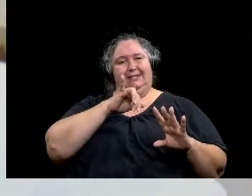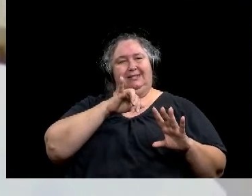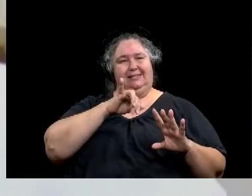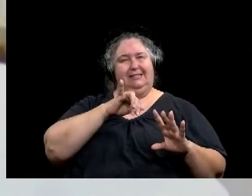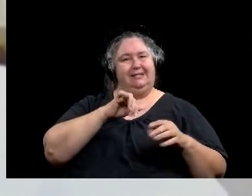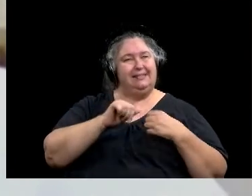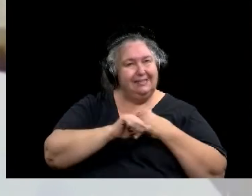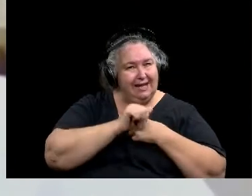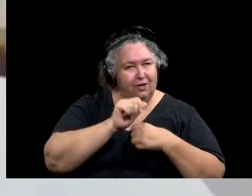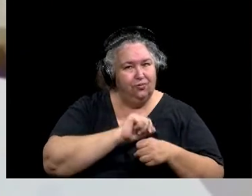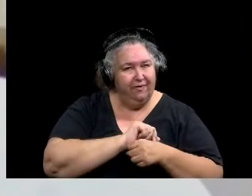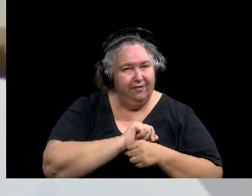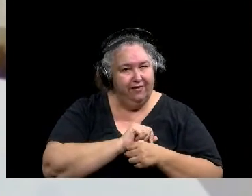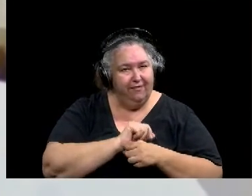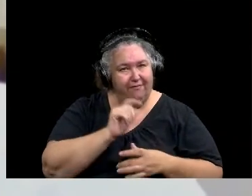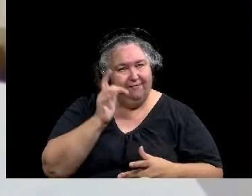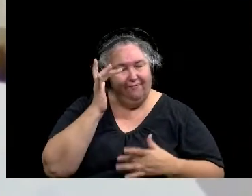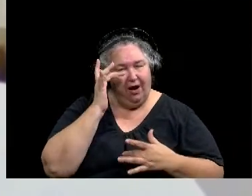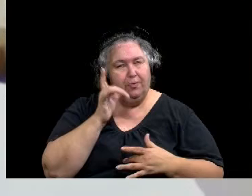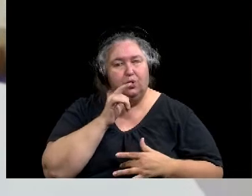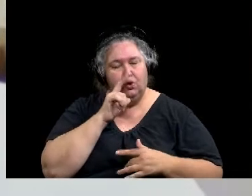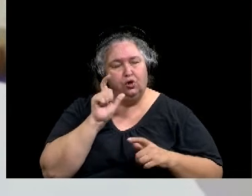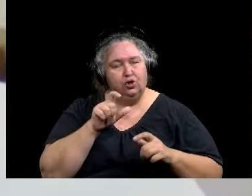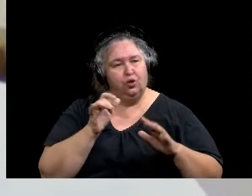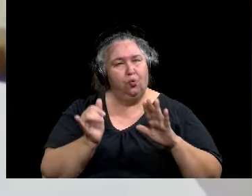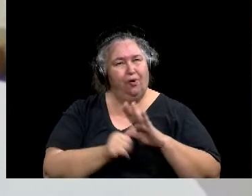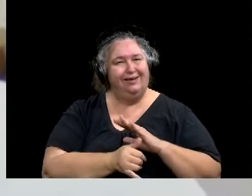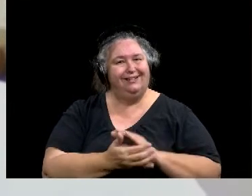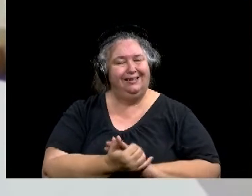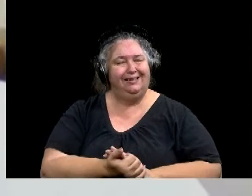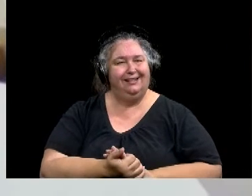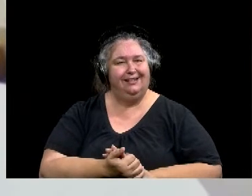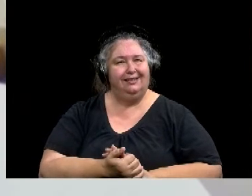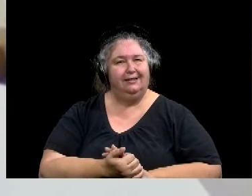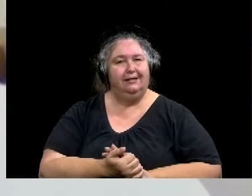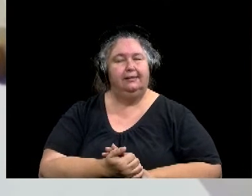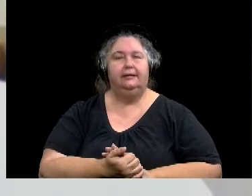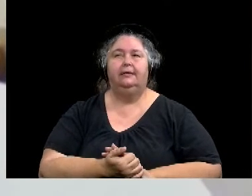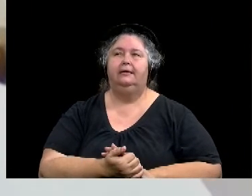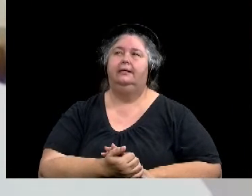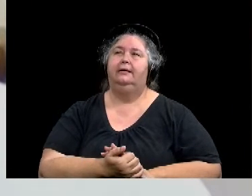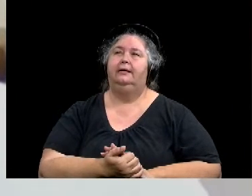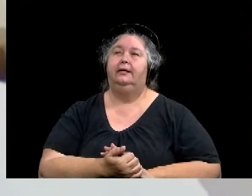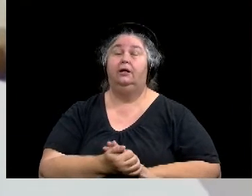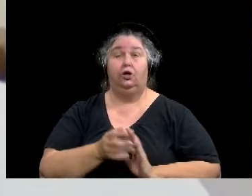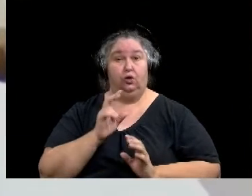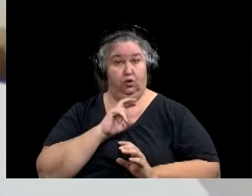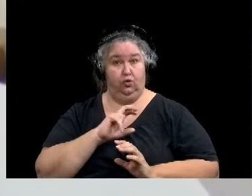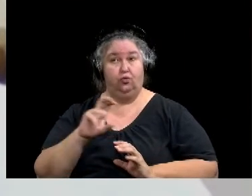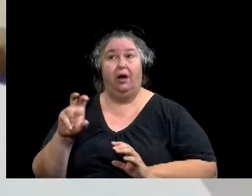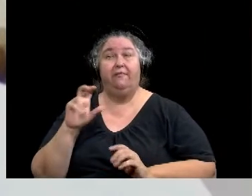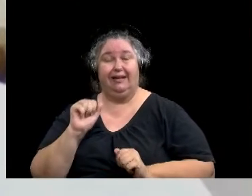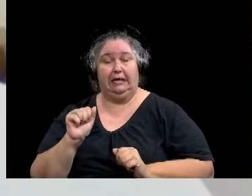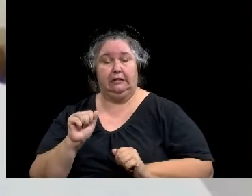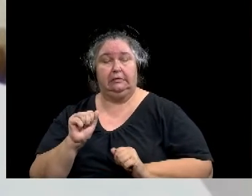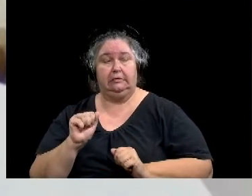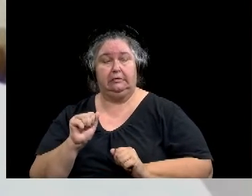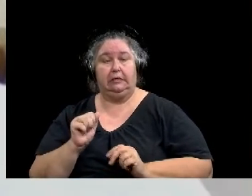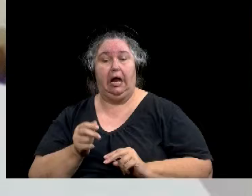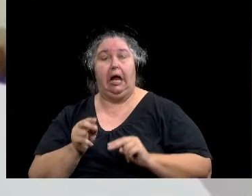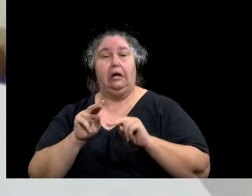sí no quién son son los que se tienen 40 nada así es que